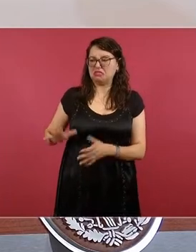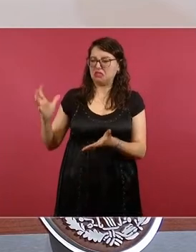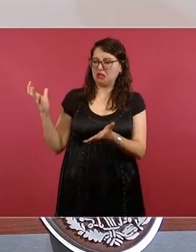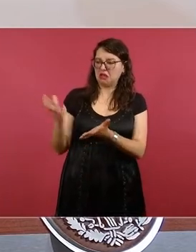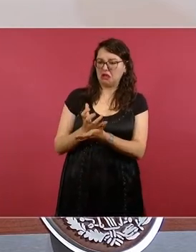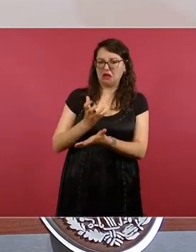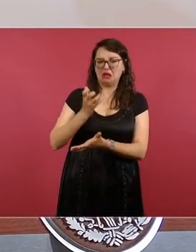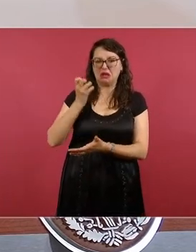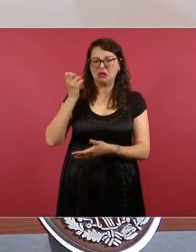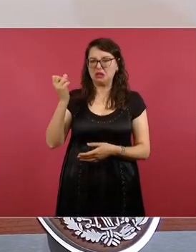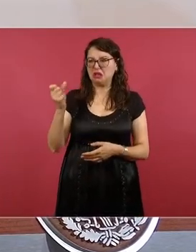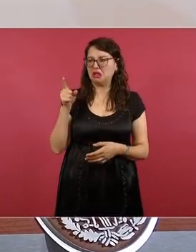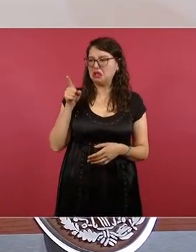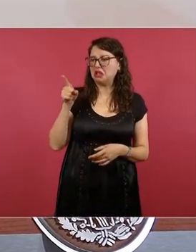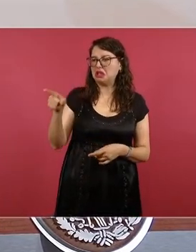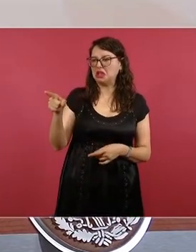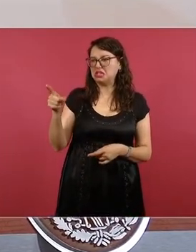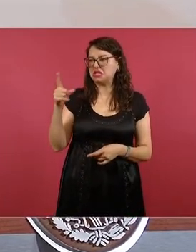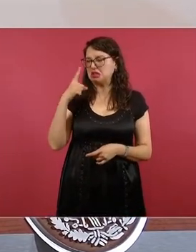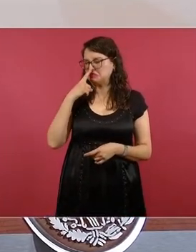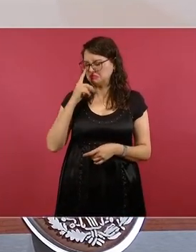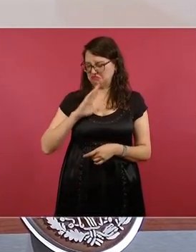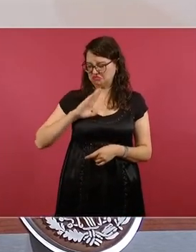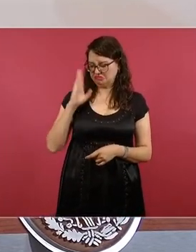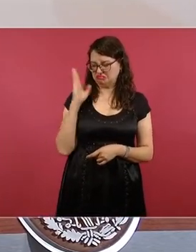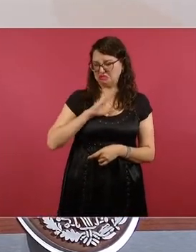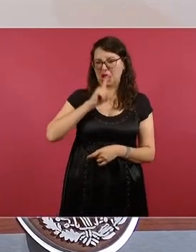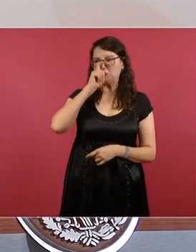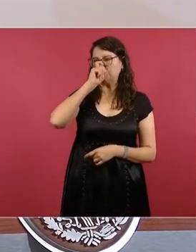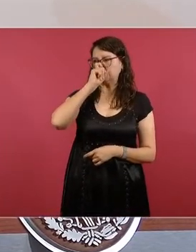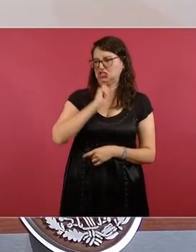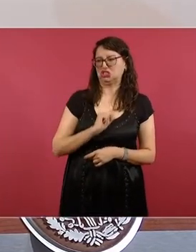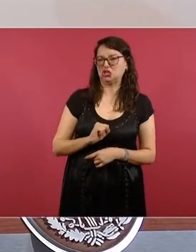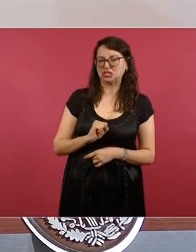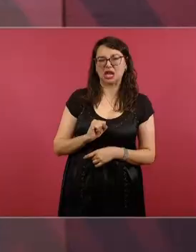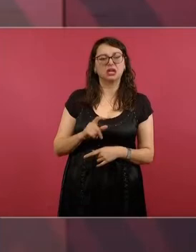ser malolienta.